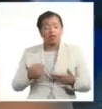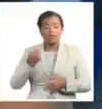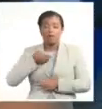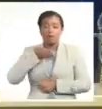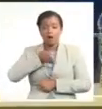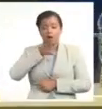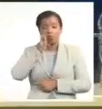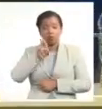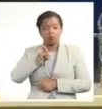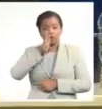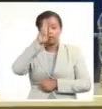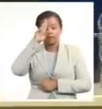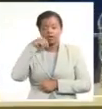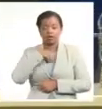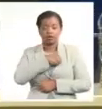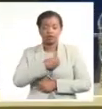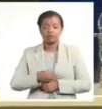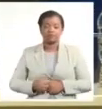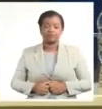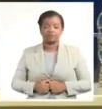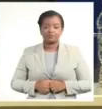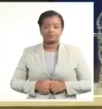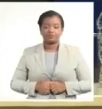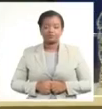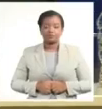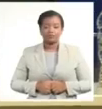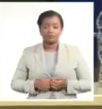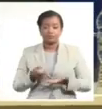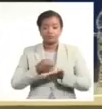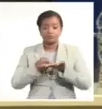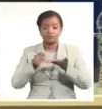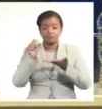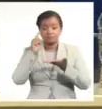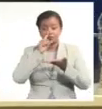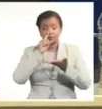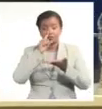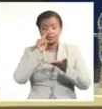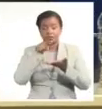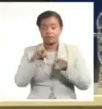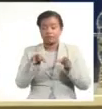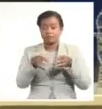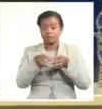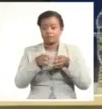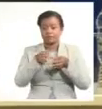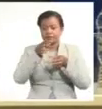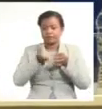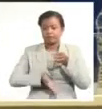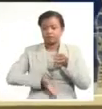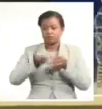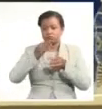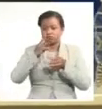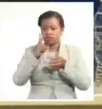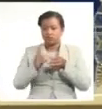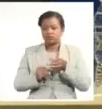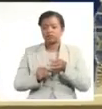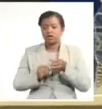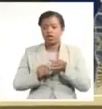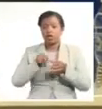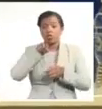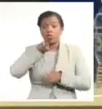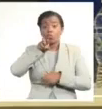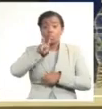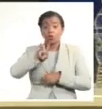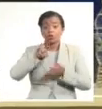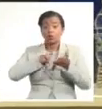alarma. En la semana que concluye, la tasa de incidencia de casos sospechosos creció con respecto a la semana anterior, y hay 12 provincias